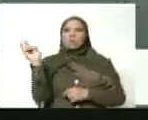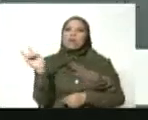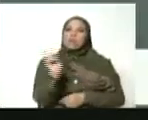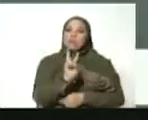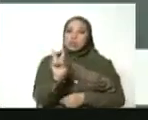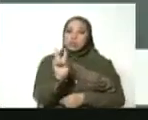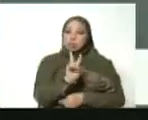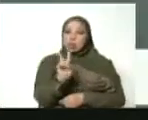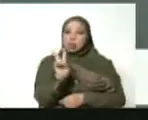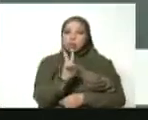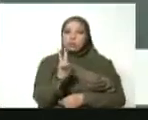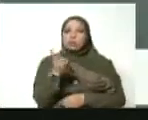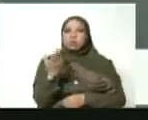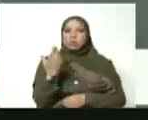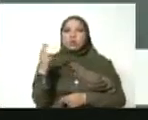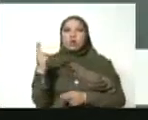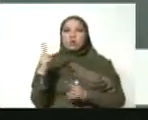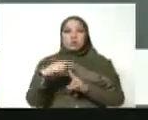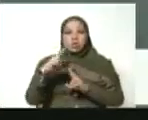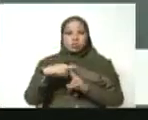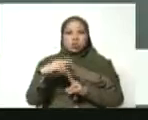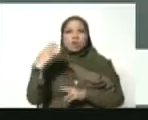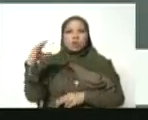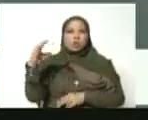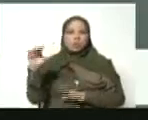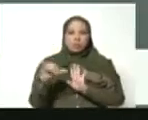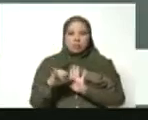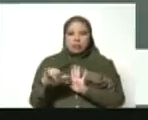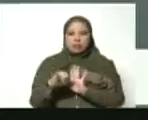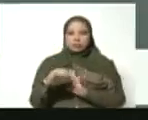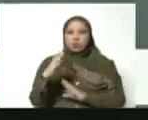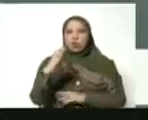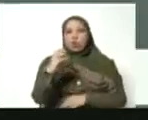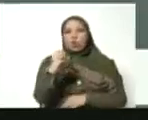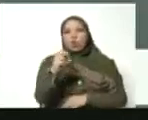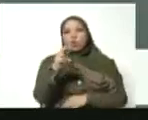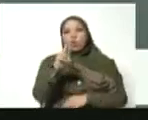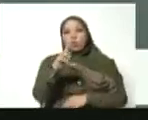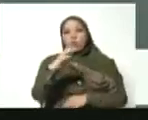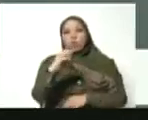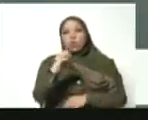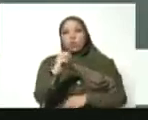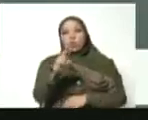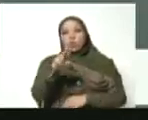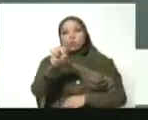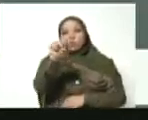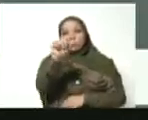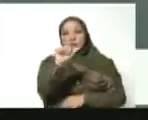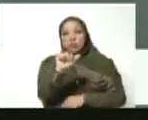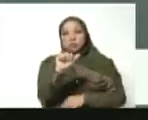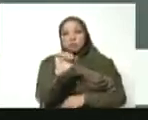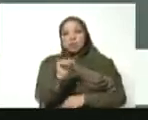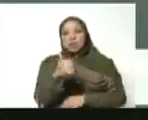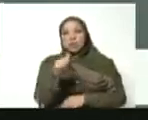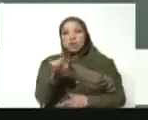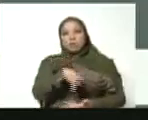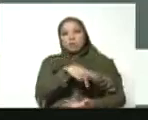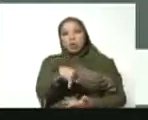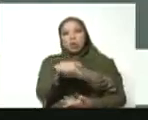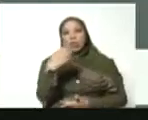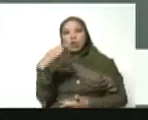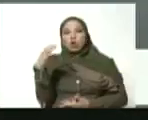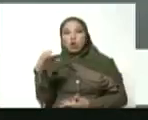en las ciudades de Cúcuta y San Cristóbal, un encuentro que reunirá a 10 poetas venezolanos, 10 poetas colombianos en